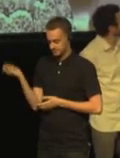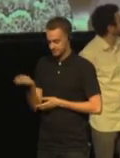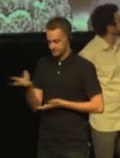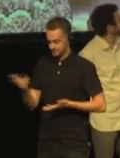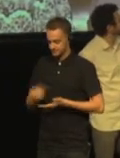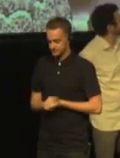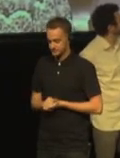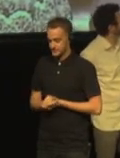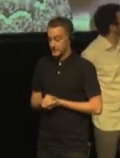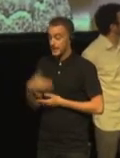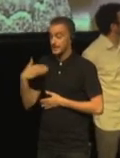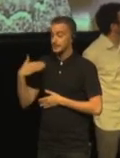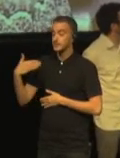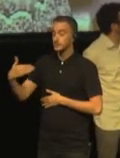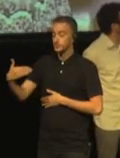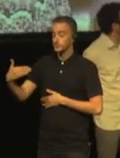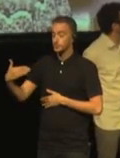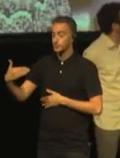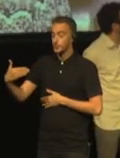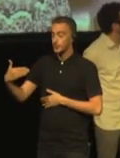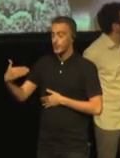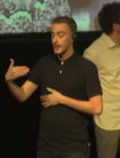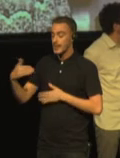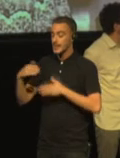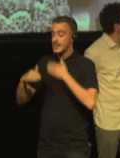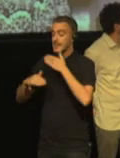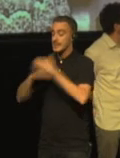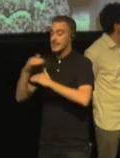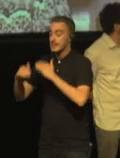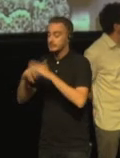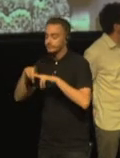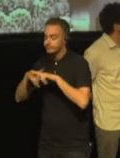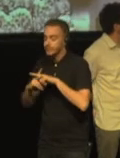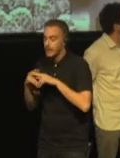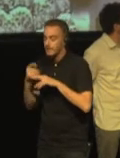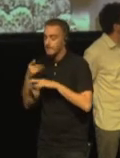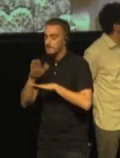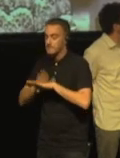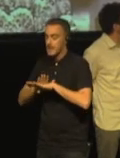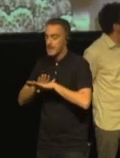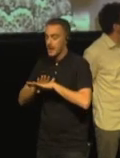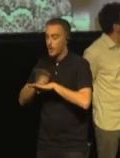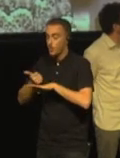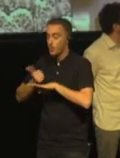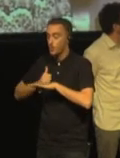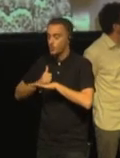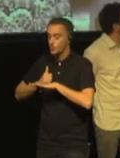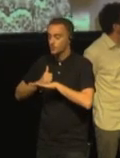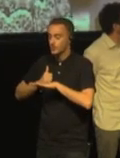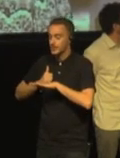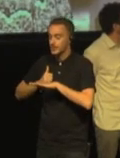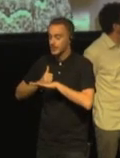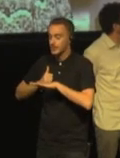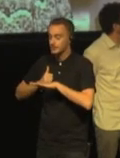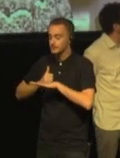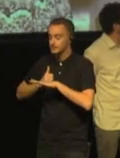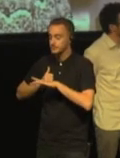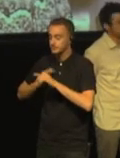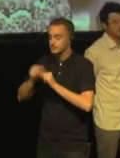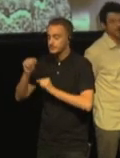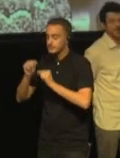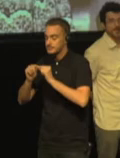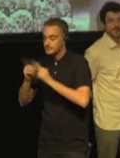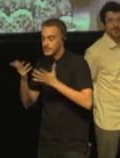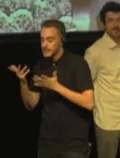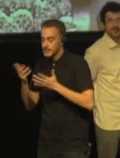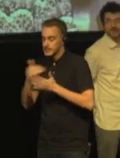En el futuro, tenemos que desarrollar una herramienta para medir este tipo de oportunidades, para ver si alguna cosa cambia como resultado